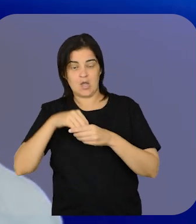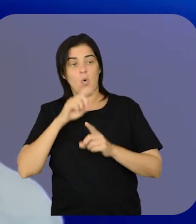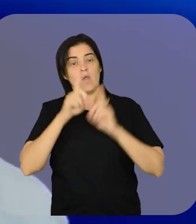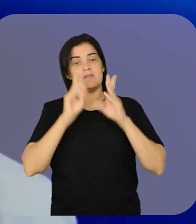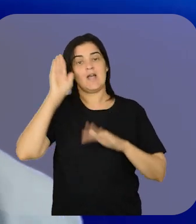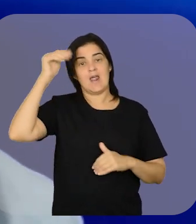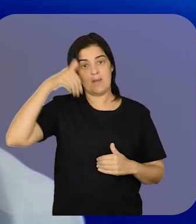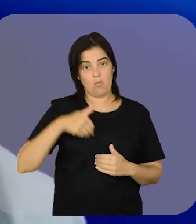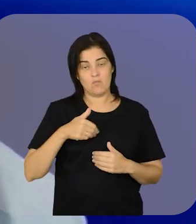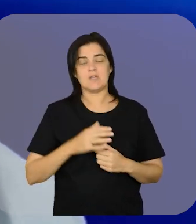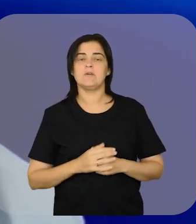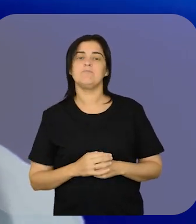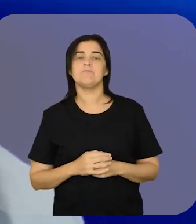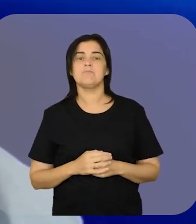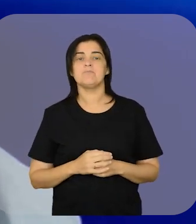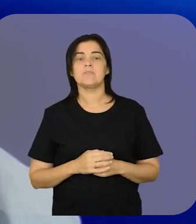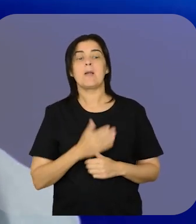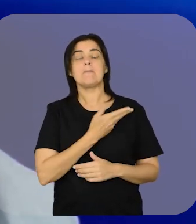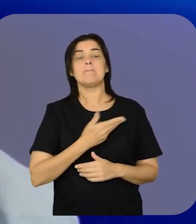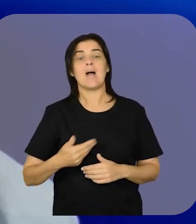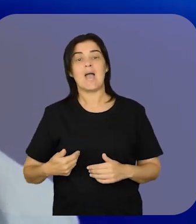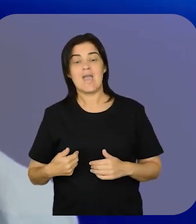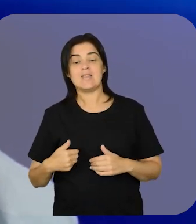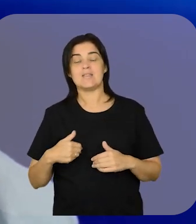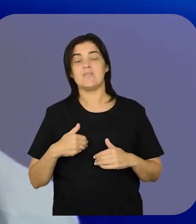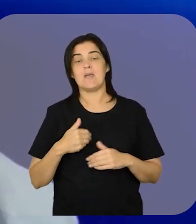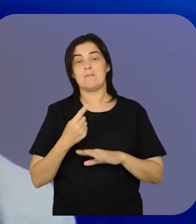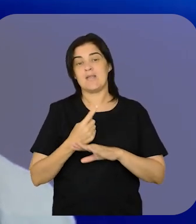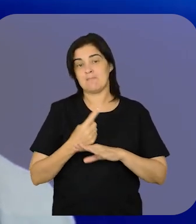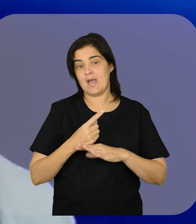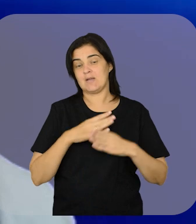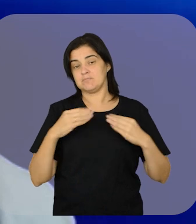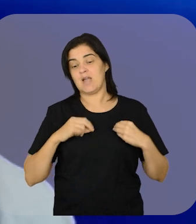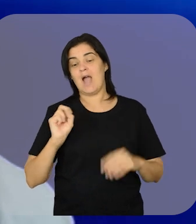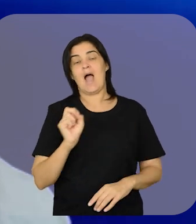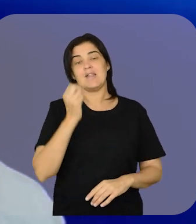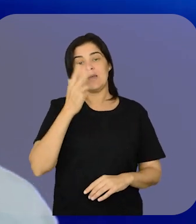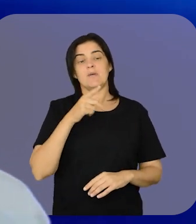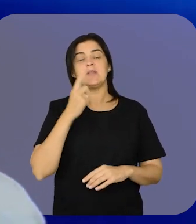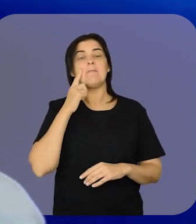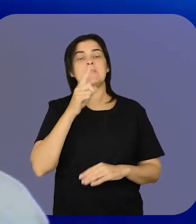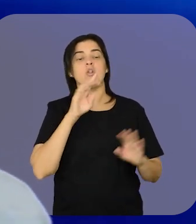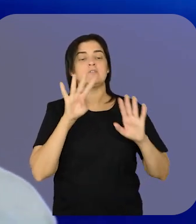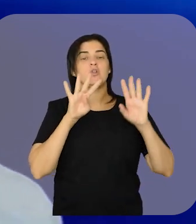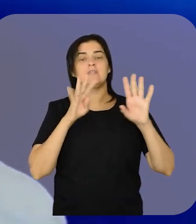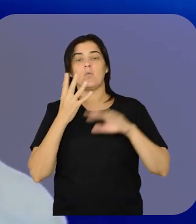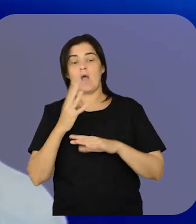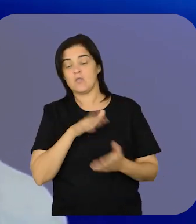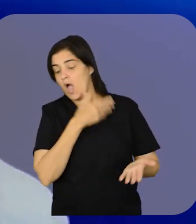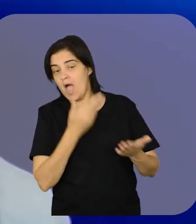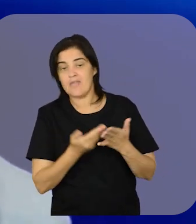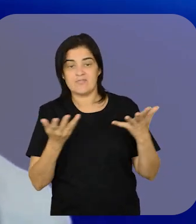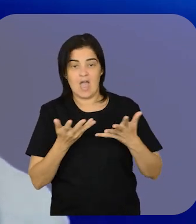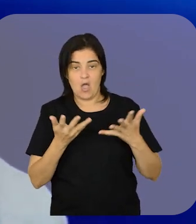de la República. Es maestra de educación primaria en ANEP, se desempeña desde 1994 hasta la